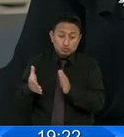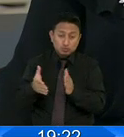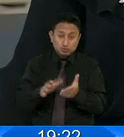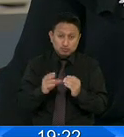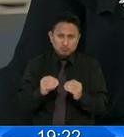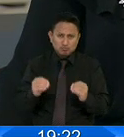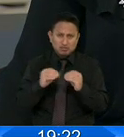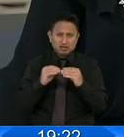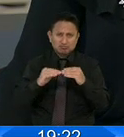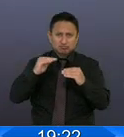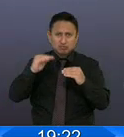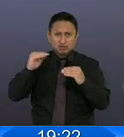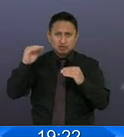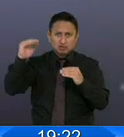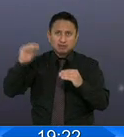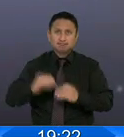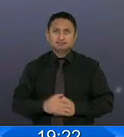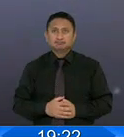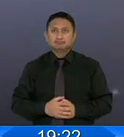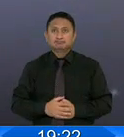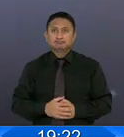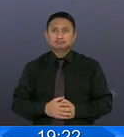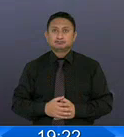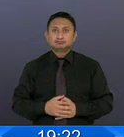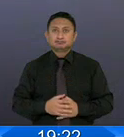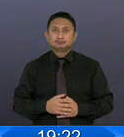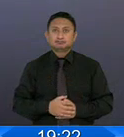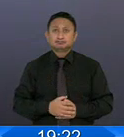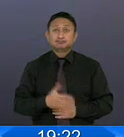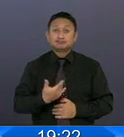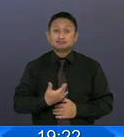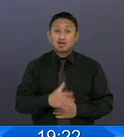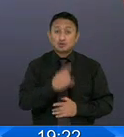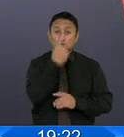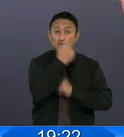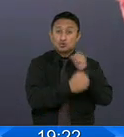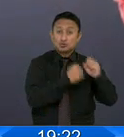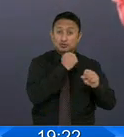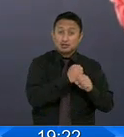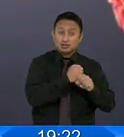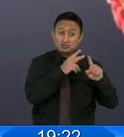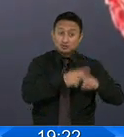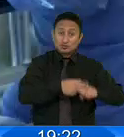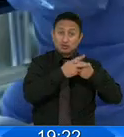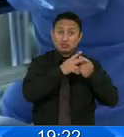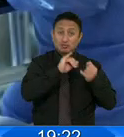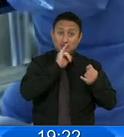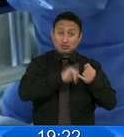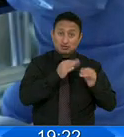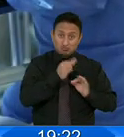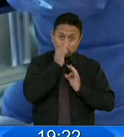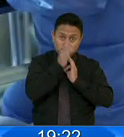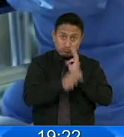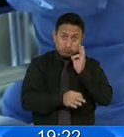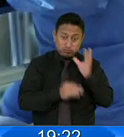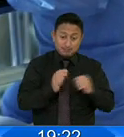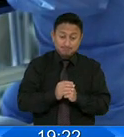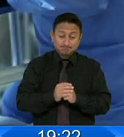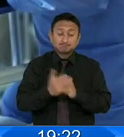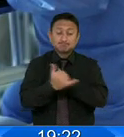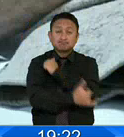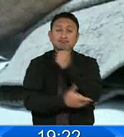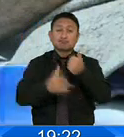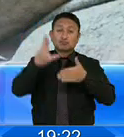aumento. Ha transcurrido un año desde el origen del coronavirus y los países latinoamericanos afrontan las